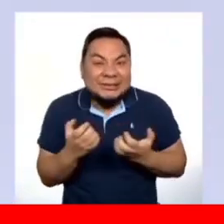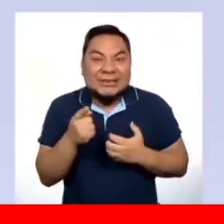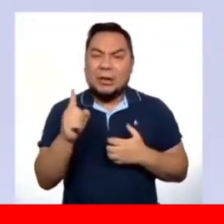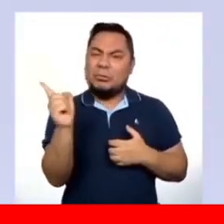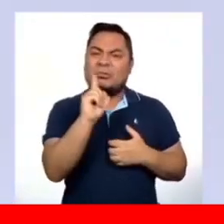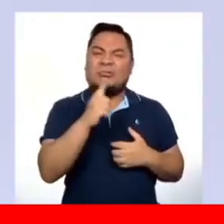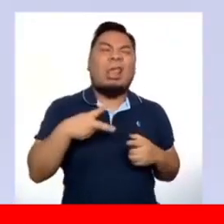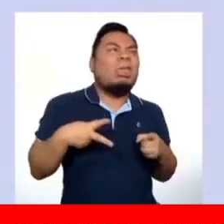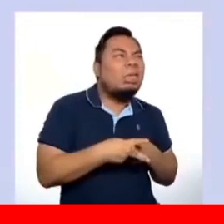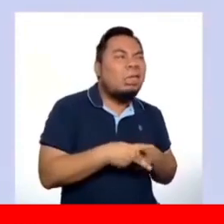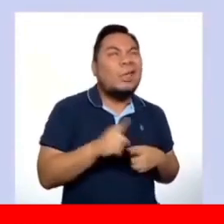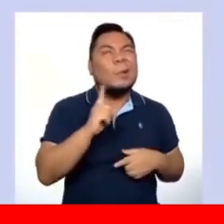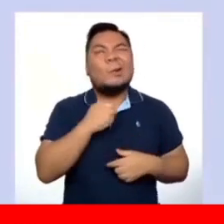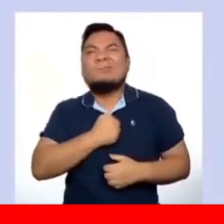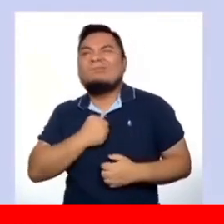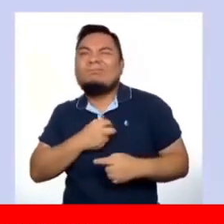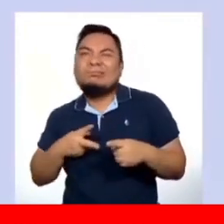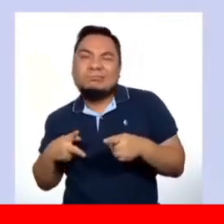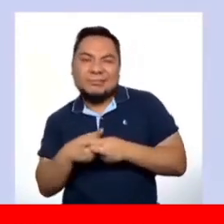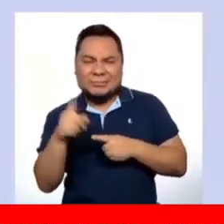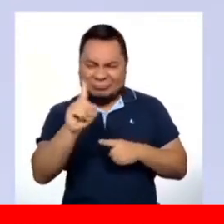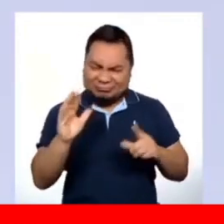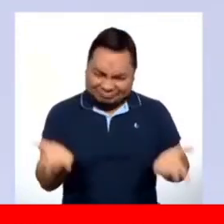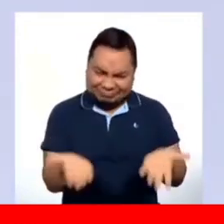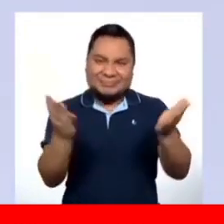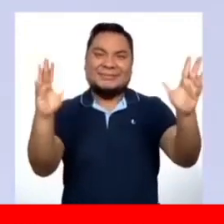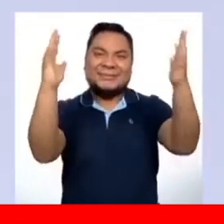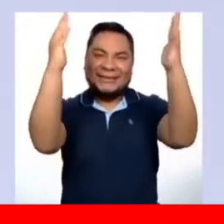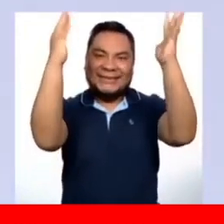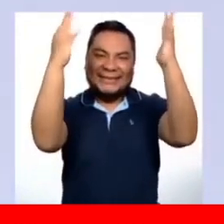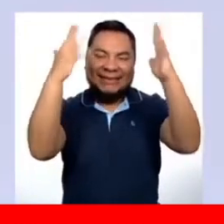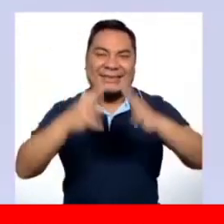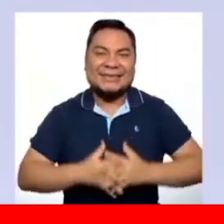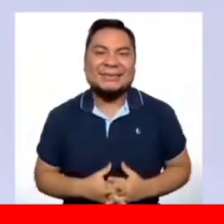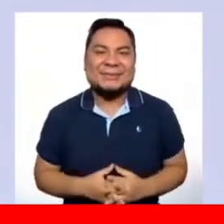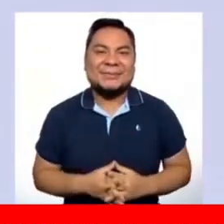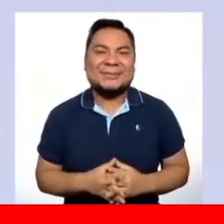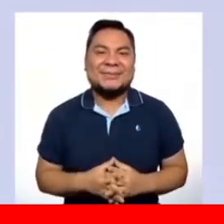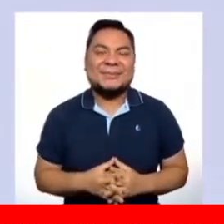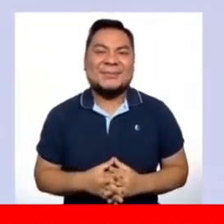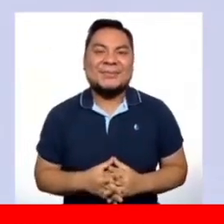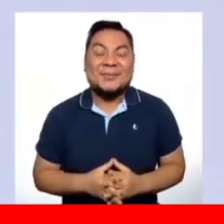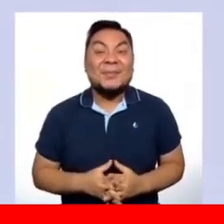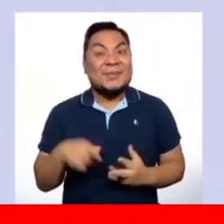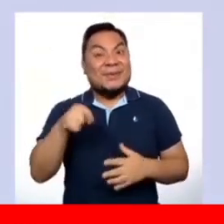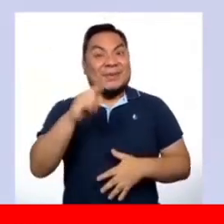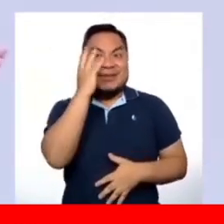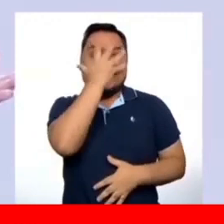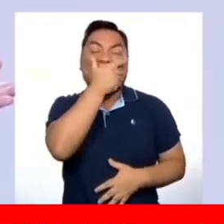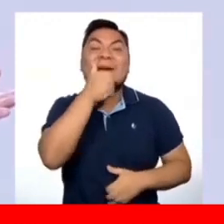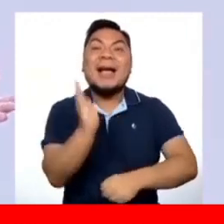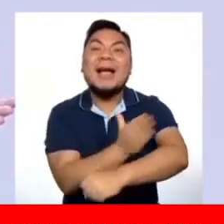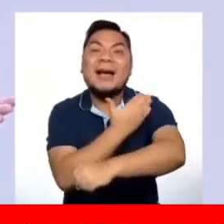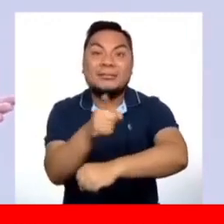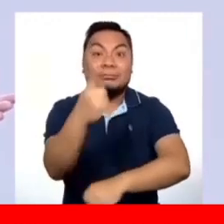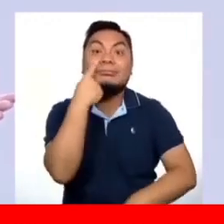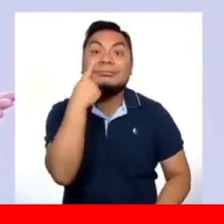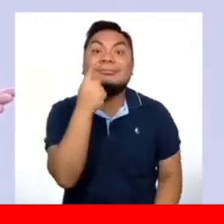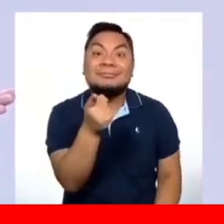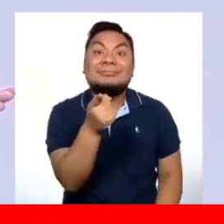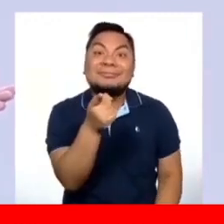no te quedes con las ganas, no te quedes con las ganas de aplaudir. ¡Qué linda canción! ¿La